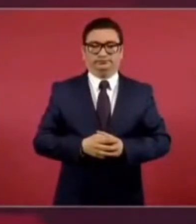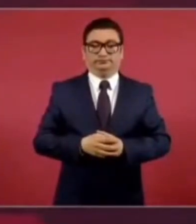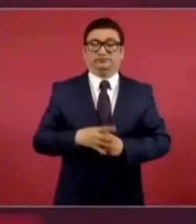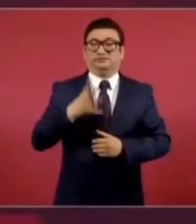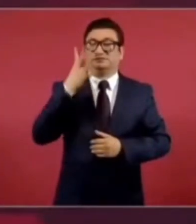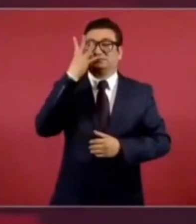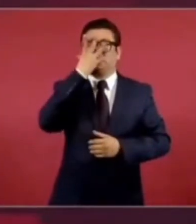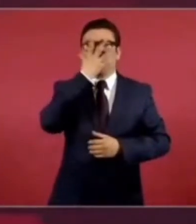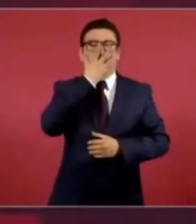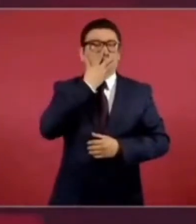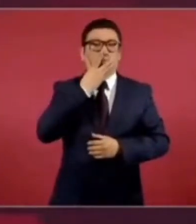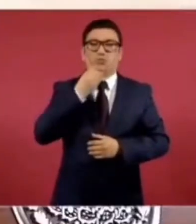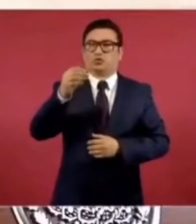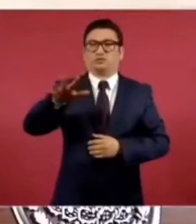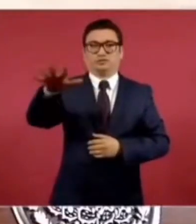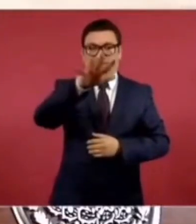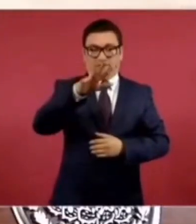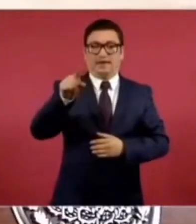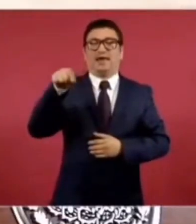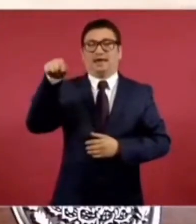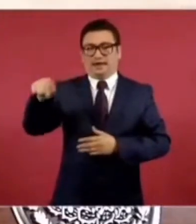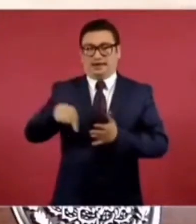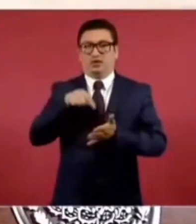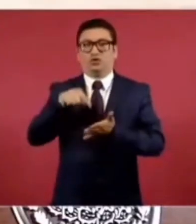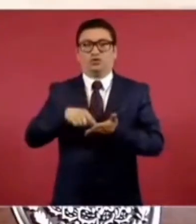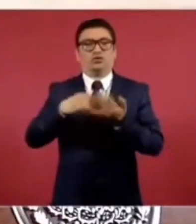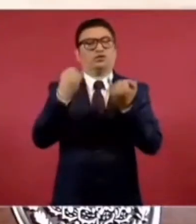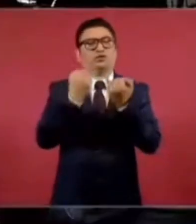bellísimo como todo México como todo México miren